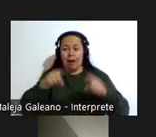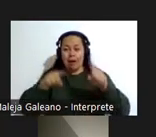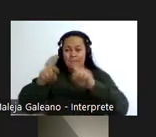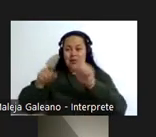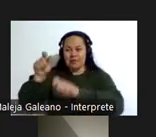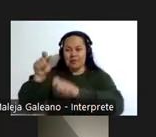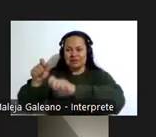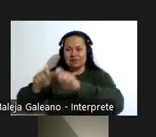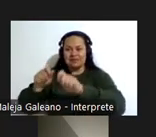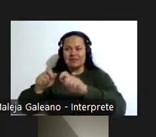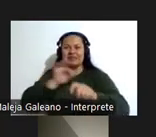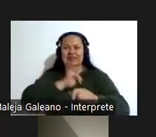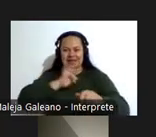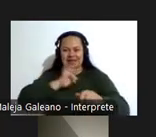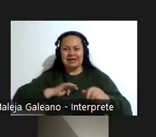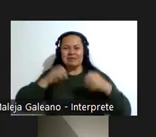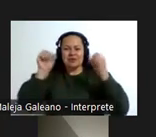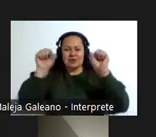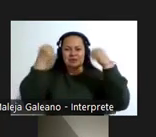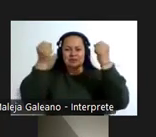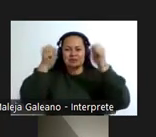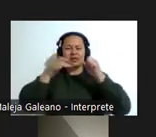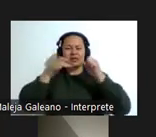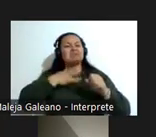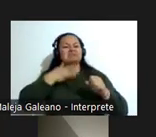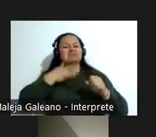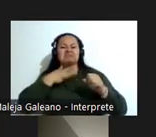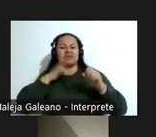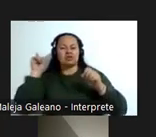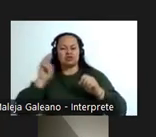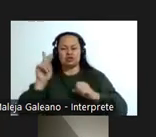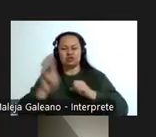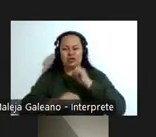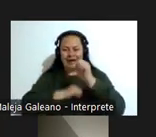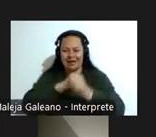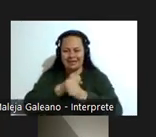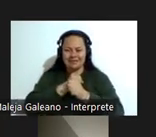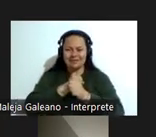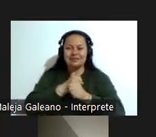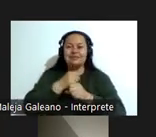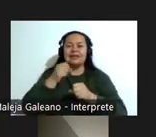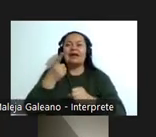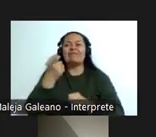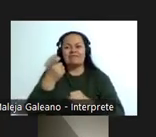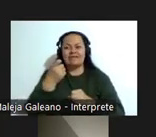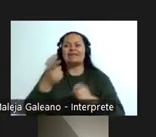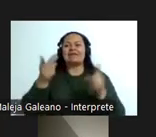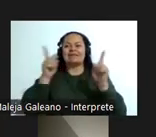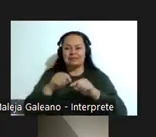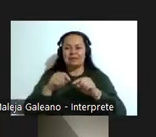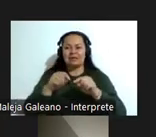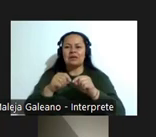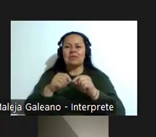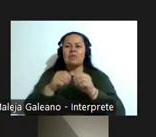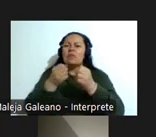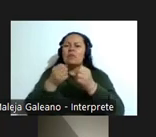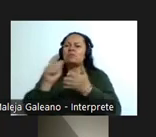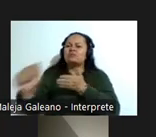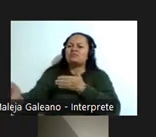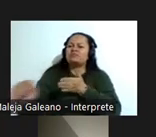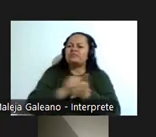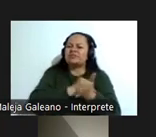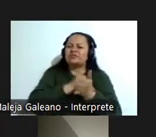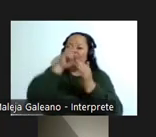terapia ocupacional, pues siento que me ha llevado muchos años y quizás todavía me falte un montón poder desmantelar ese dispositivo